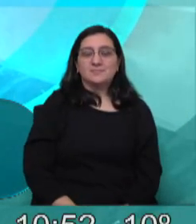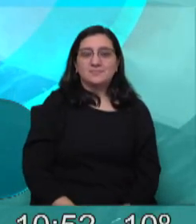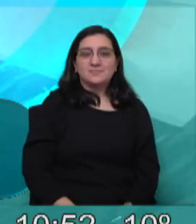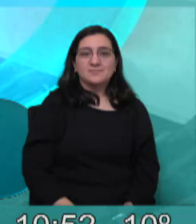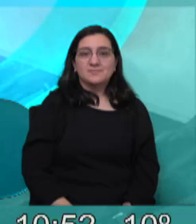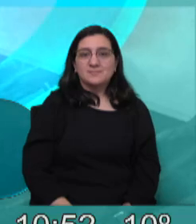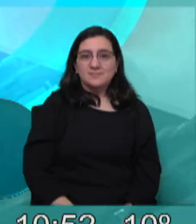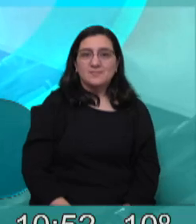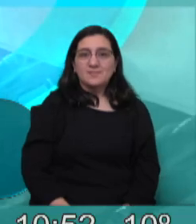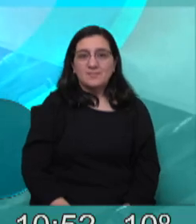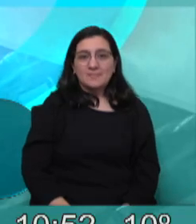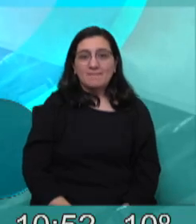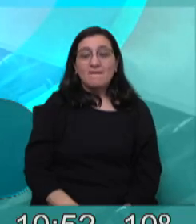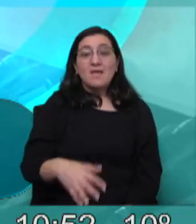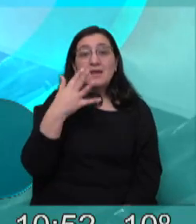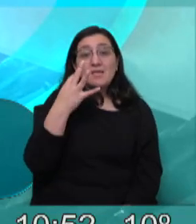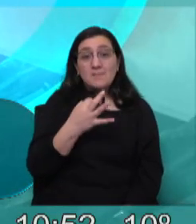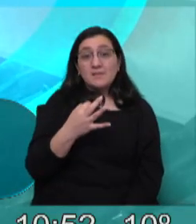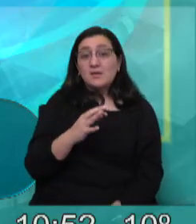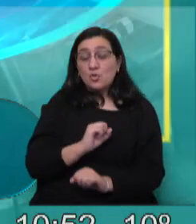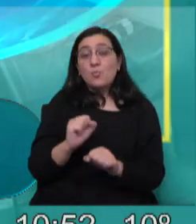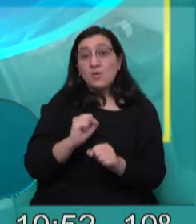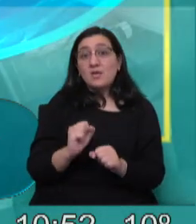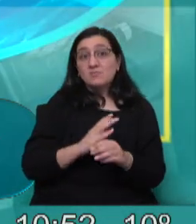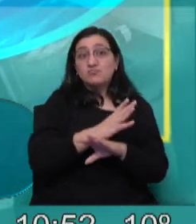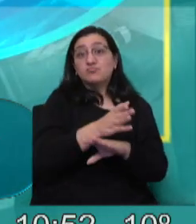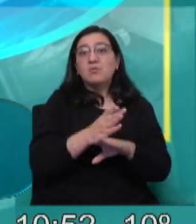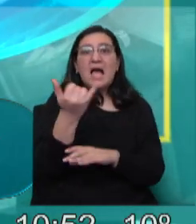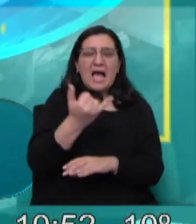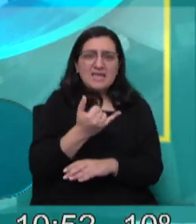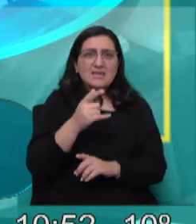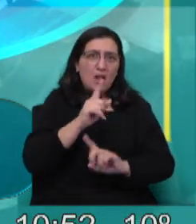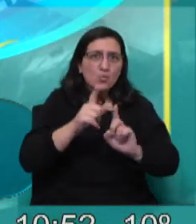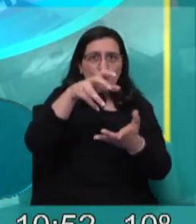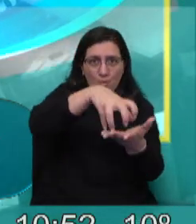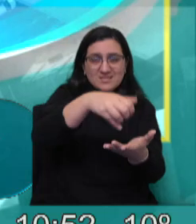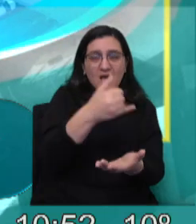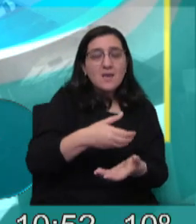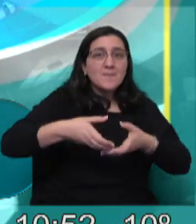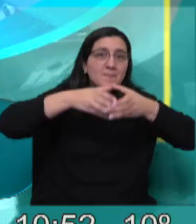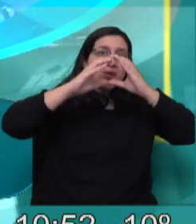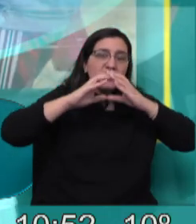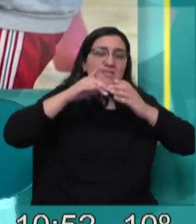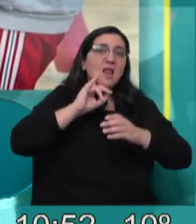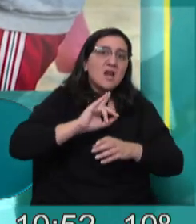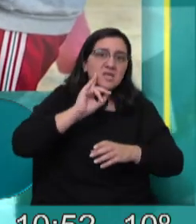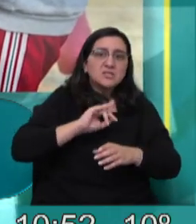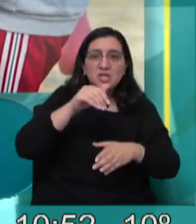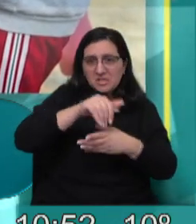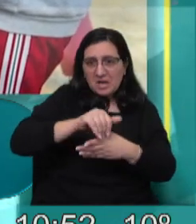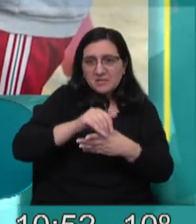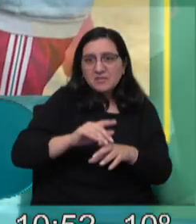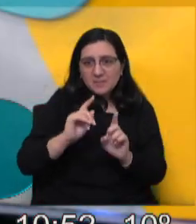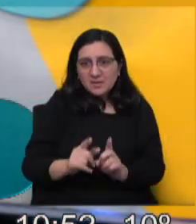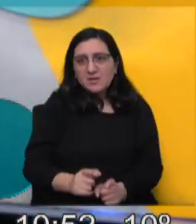Más bien. En realidad, para el alcance de todos, esto, ¿no? Y donde hay merienda y eso, una oportunidad. Y está